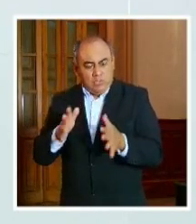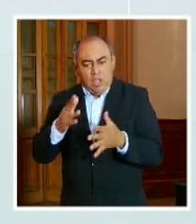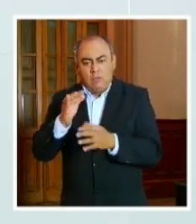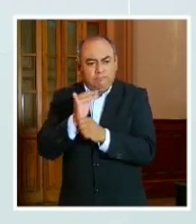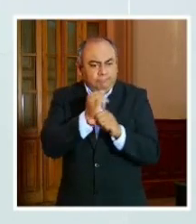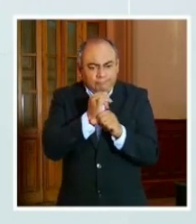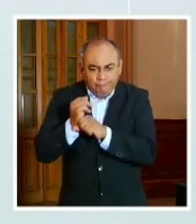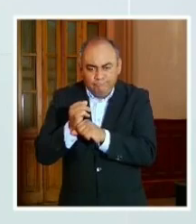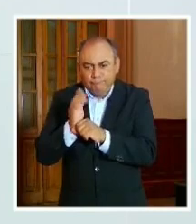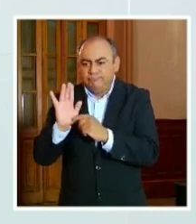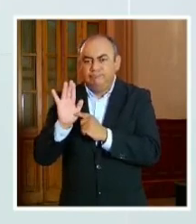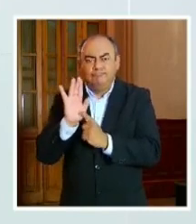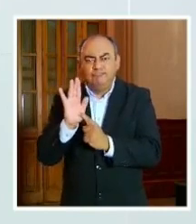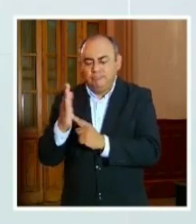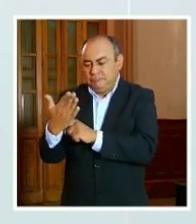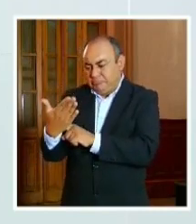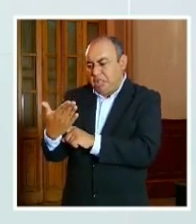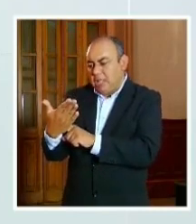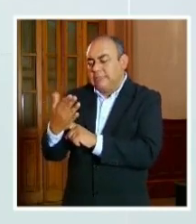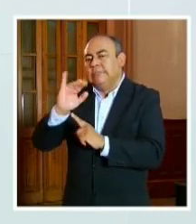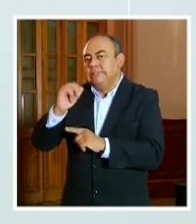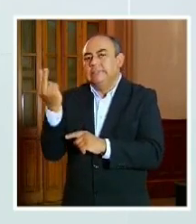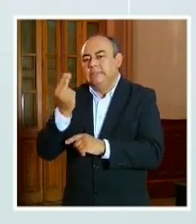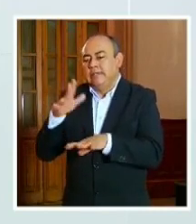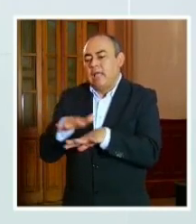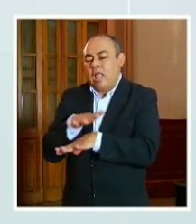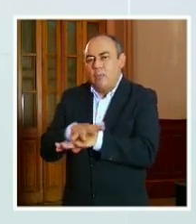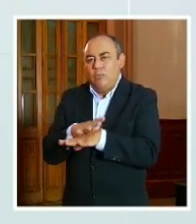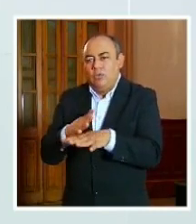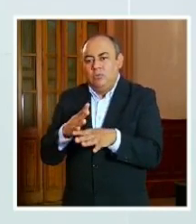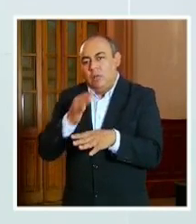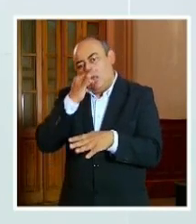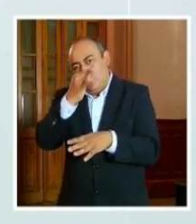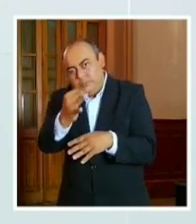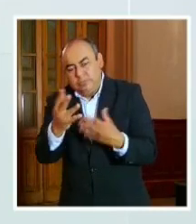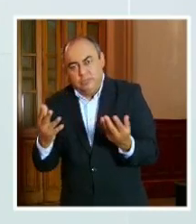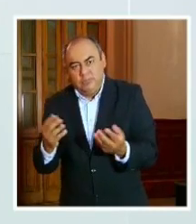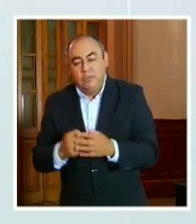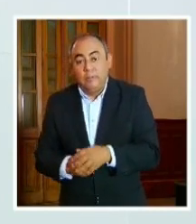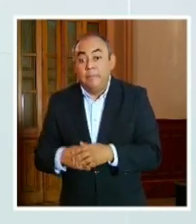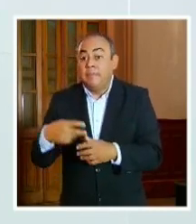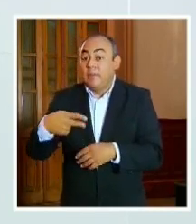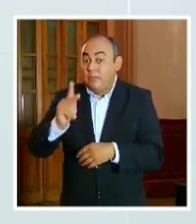evidencia para realizar algún cambio. Creo que es un tema